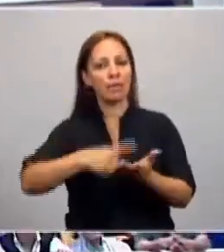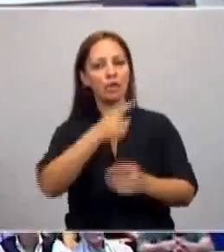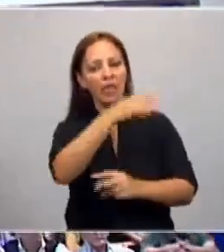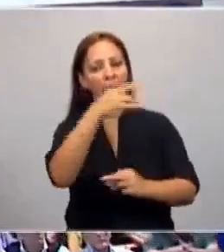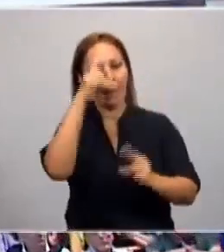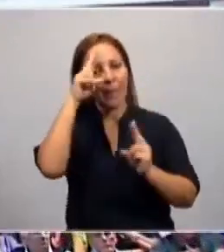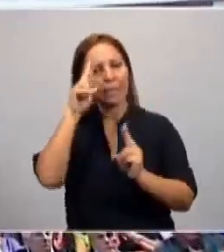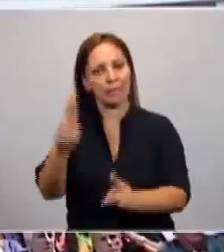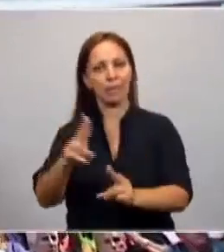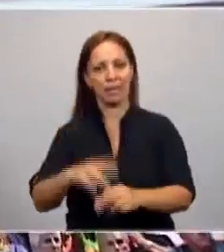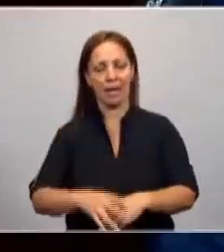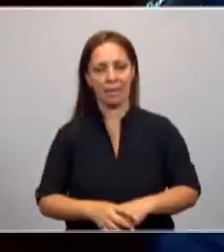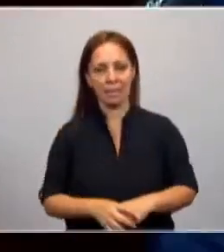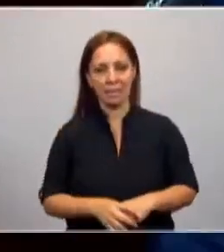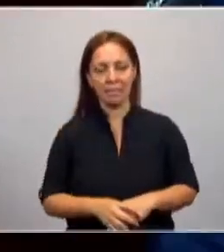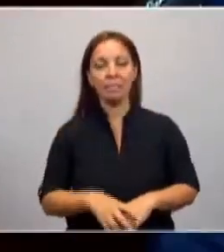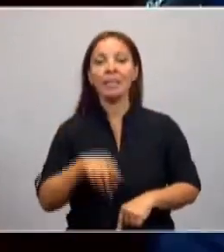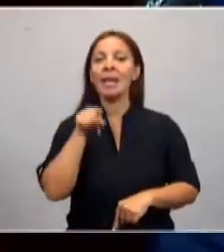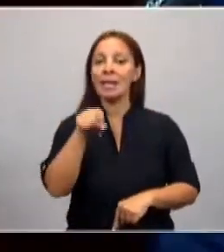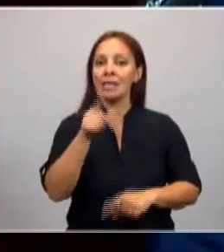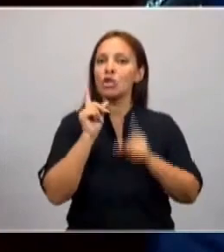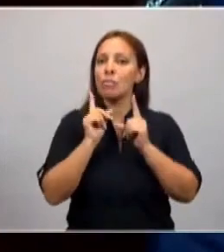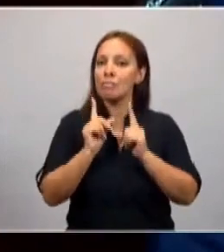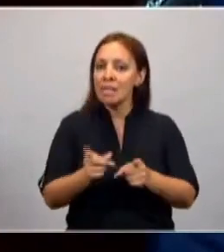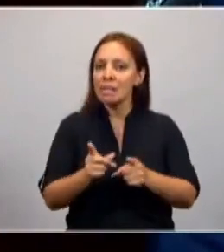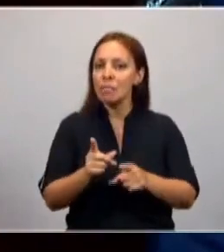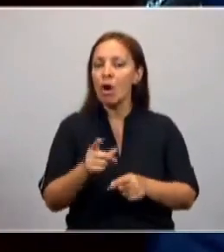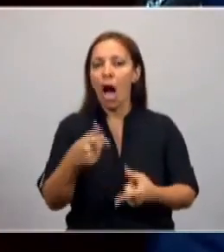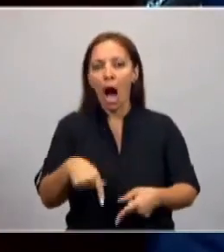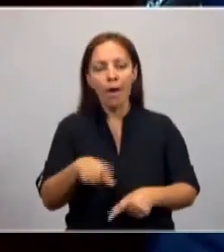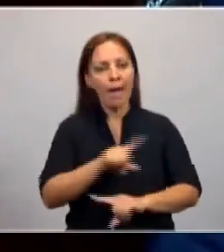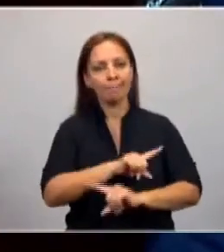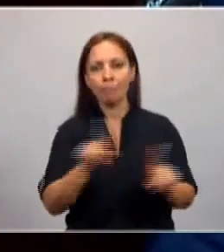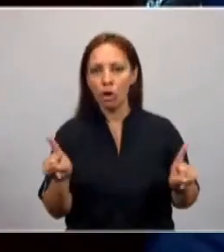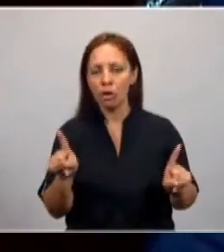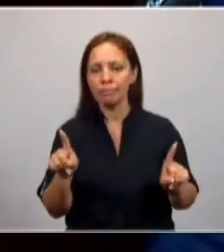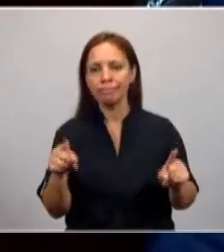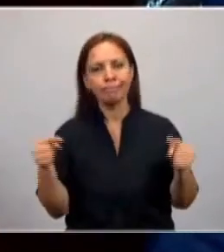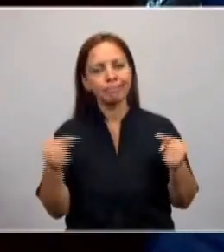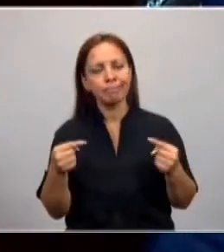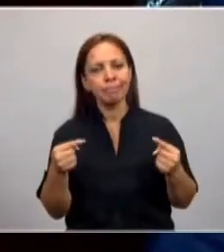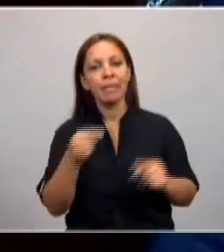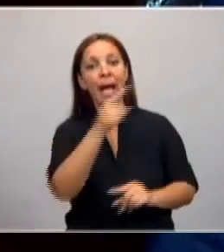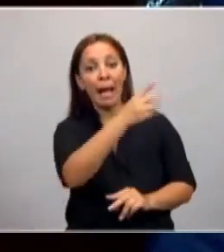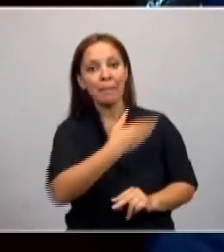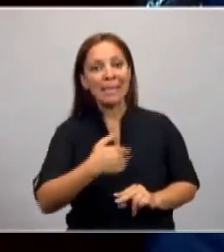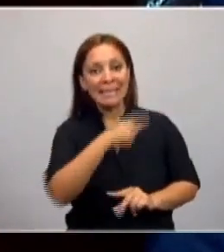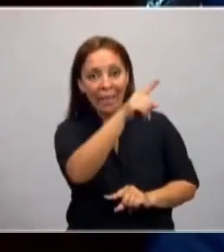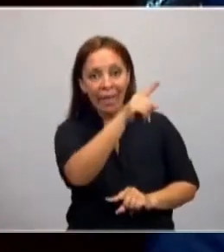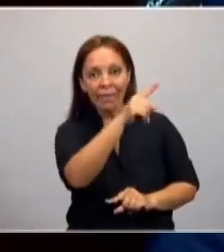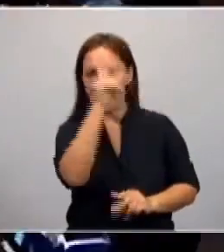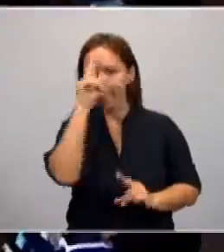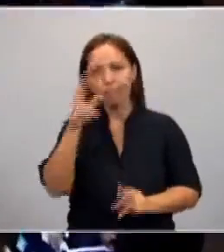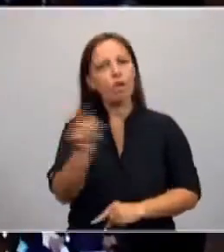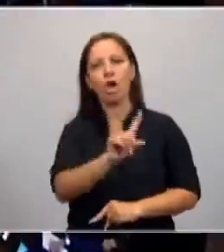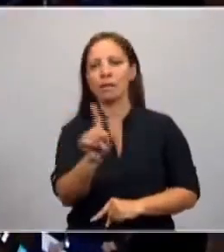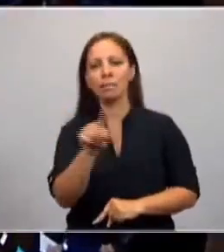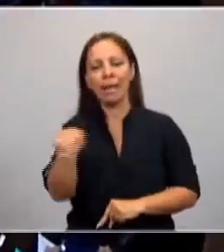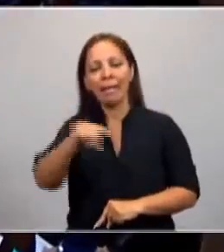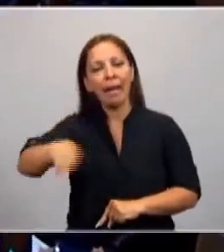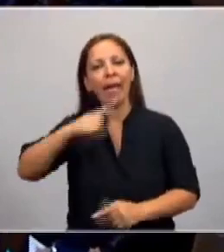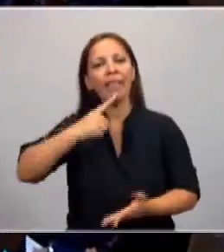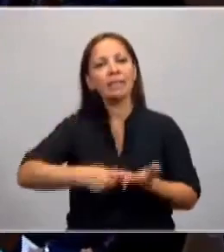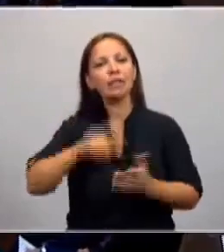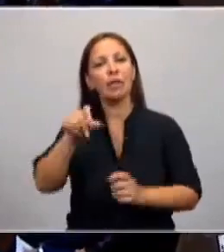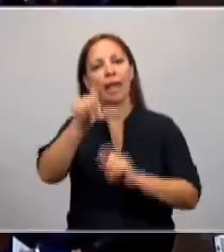sus representantes. Y eso es precisamente lo que no está sucediendo. El presidente no está respetando la voluntad de los bonaerenses y